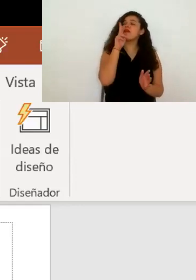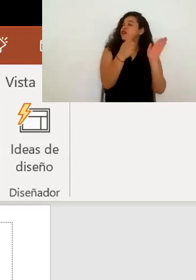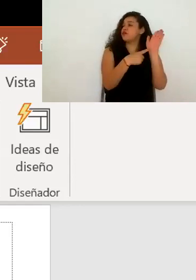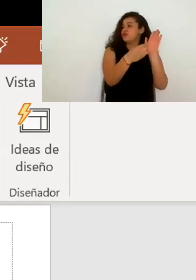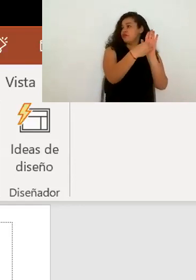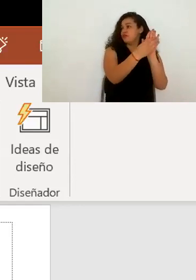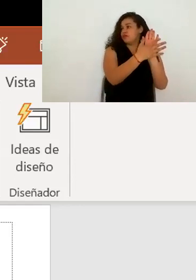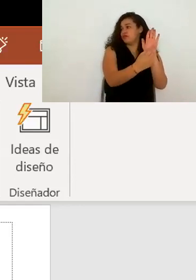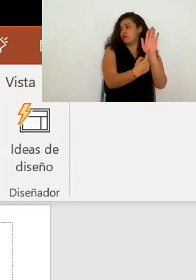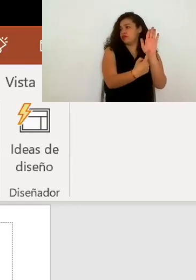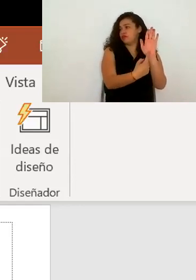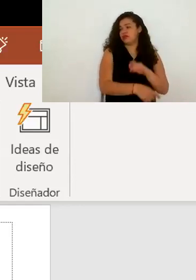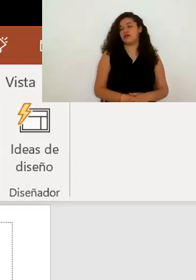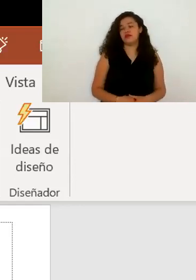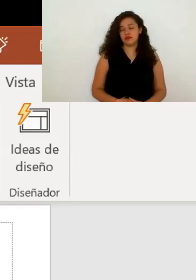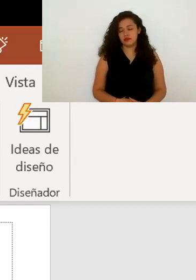institución.